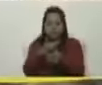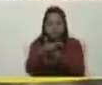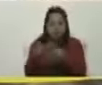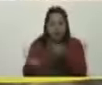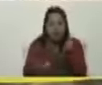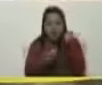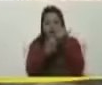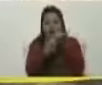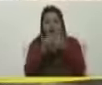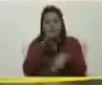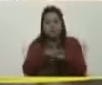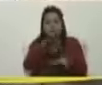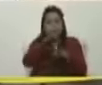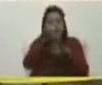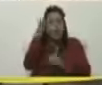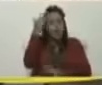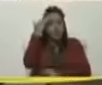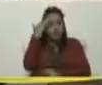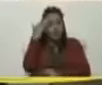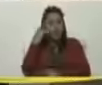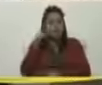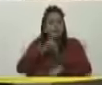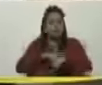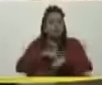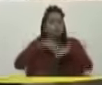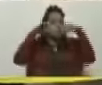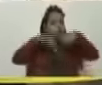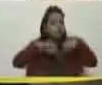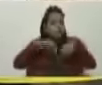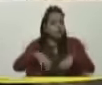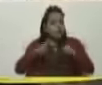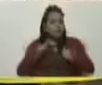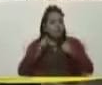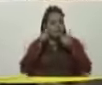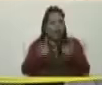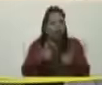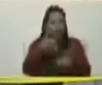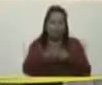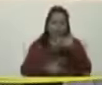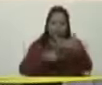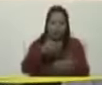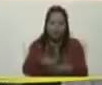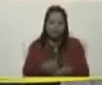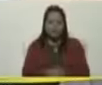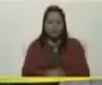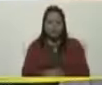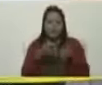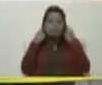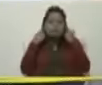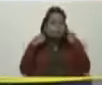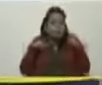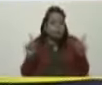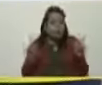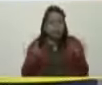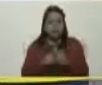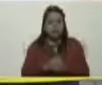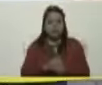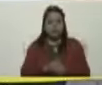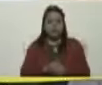los que sembramos sabemos que el ciclo de invierno ya está adentrado o ha ido avanzando y quizás no de